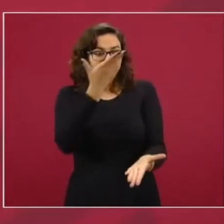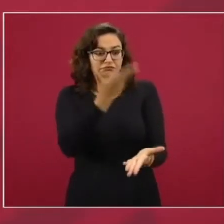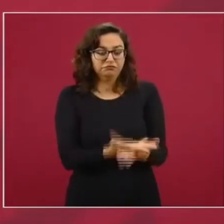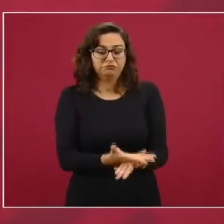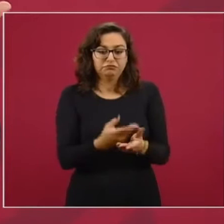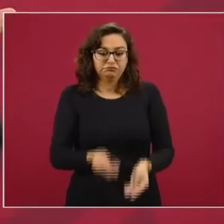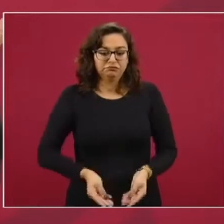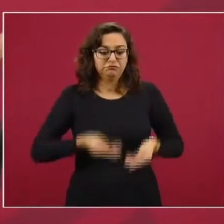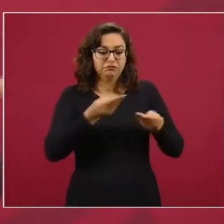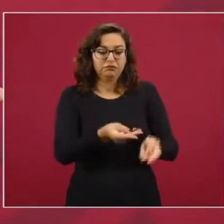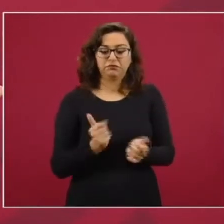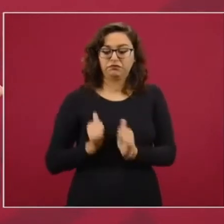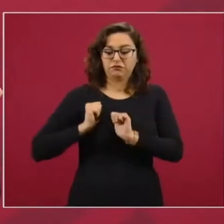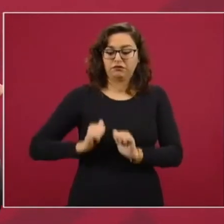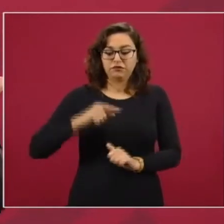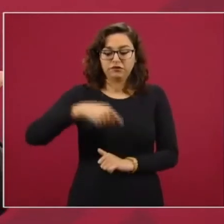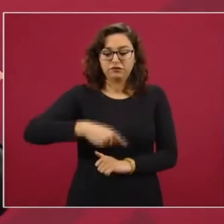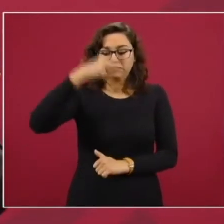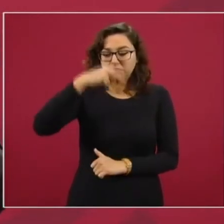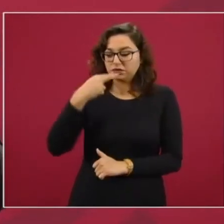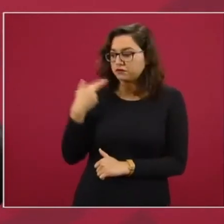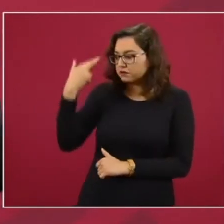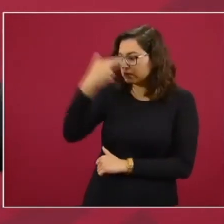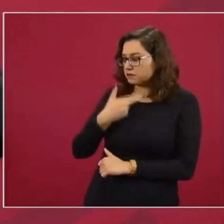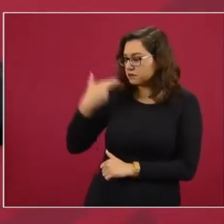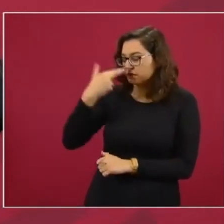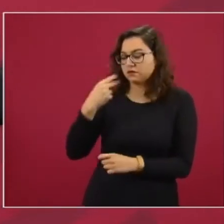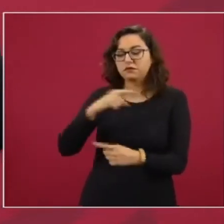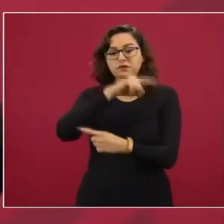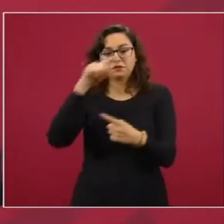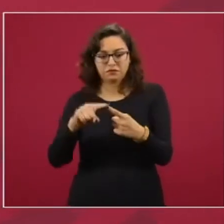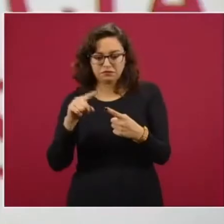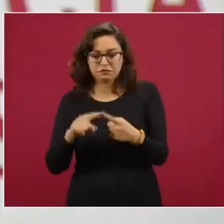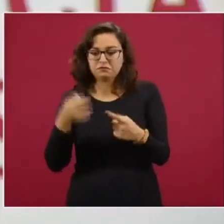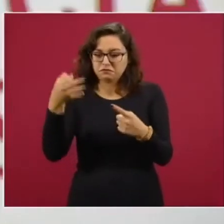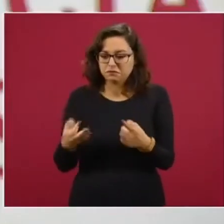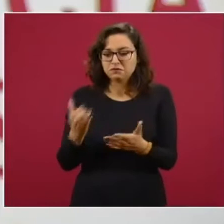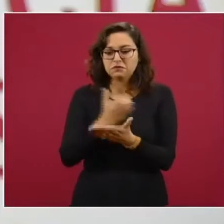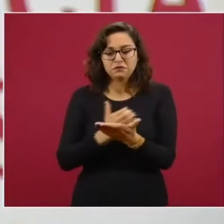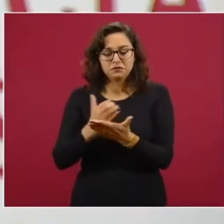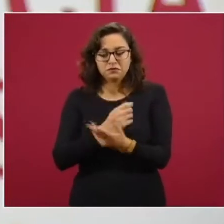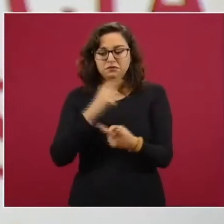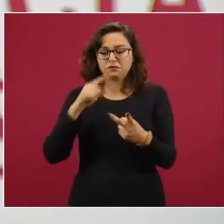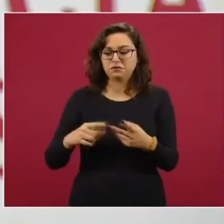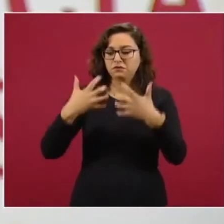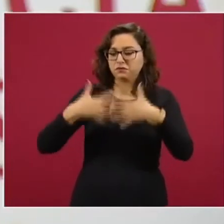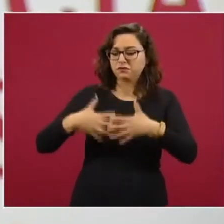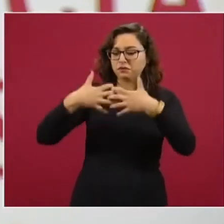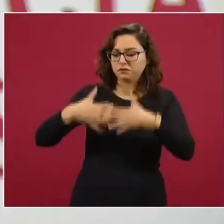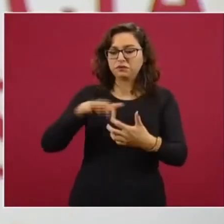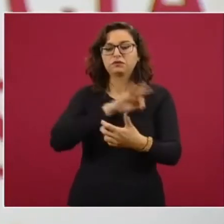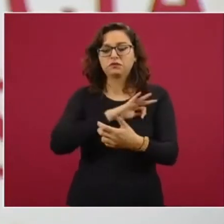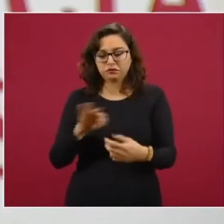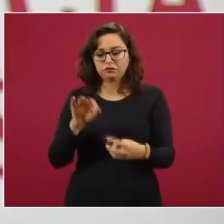vacuna, demostrar que se puede tener manufactura sin riesgos a gran escala y que la vacuna es segura para